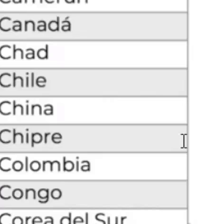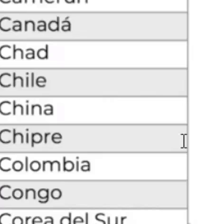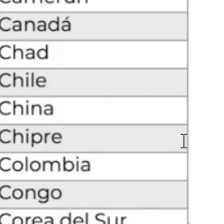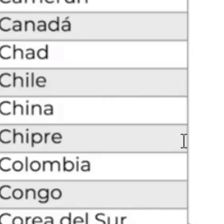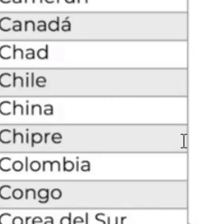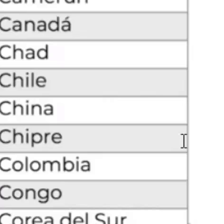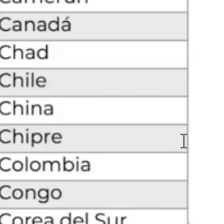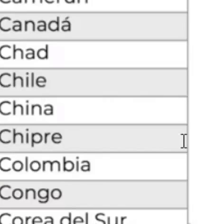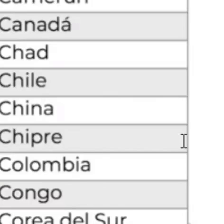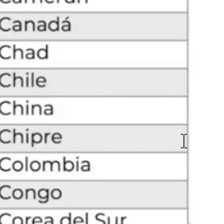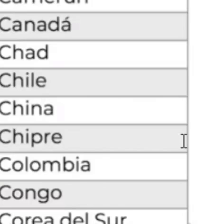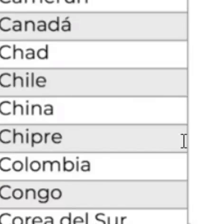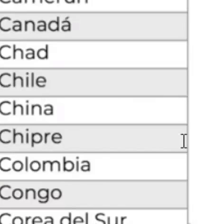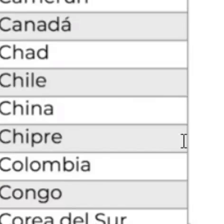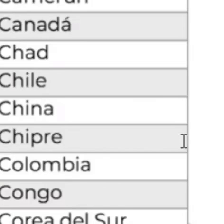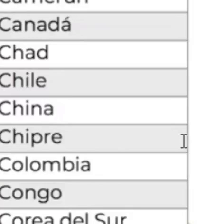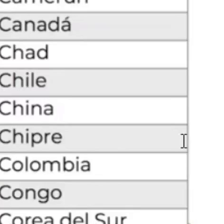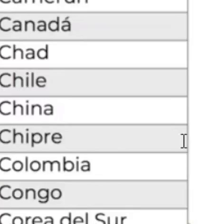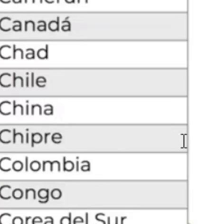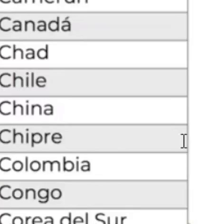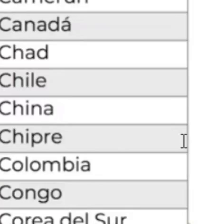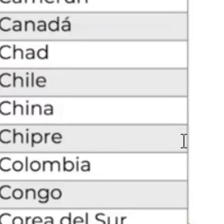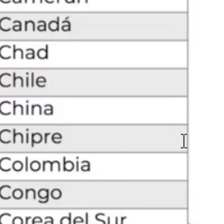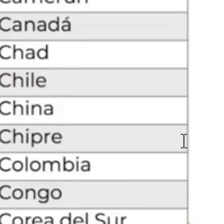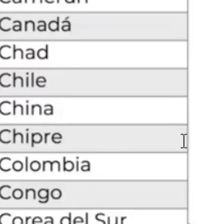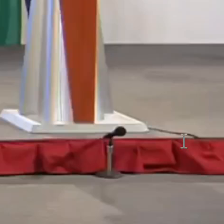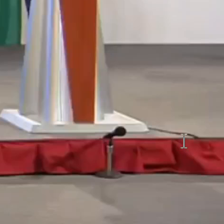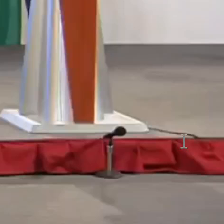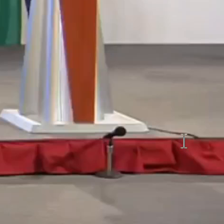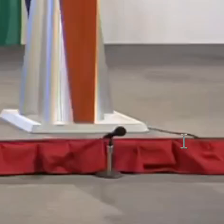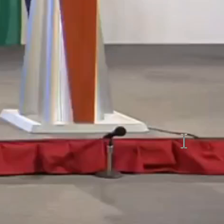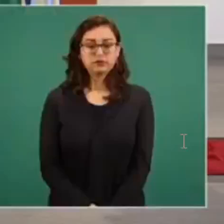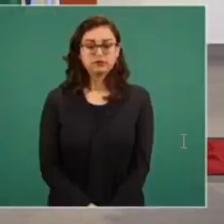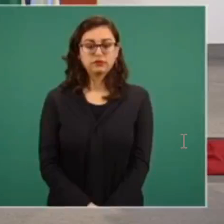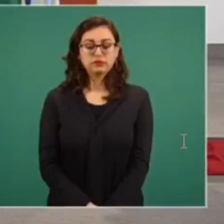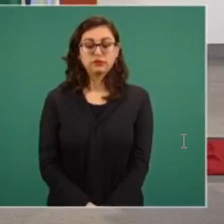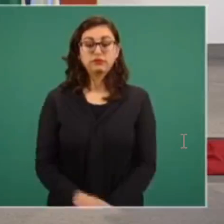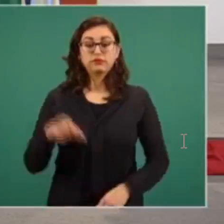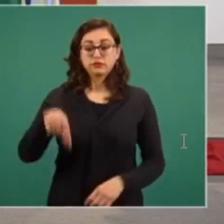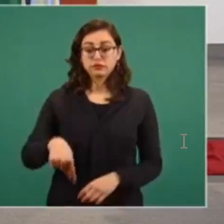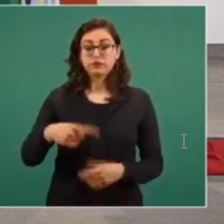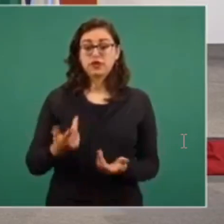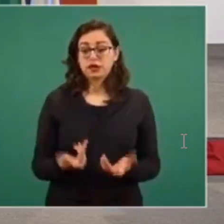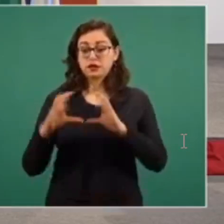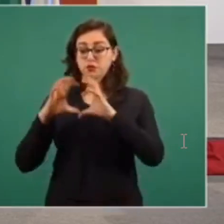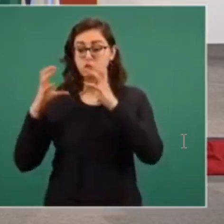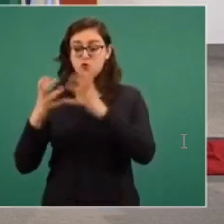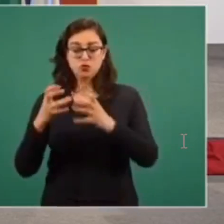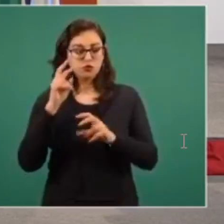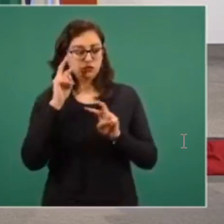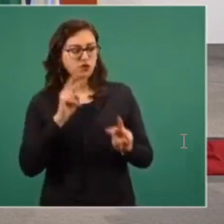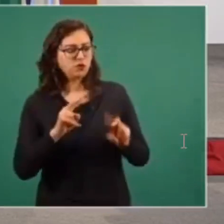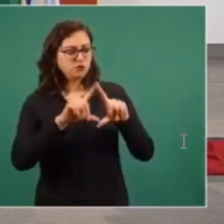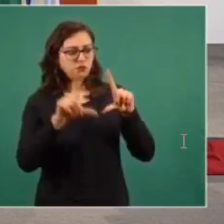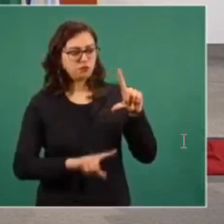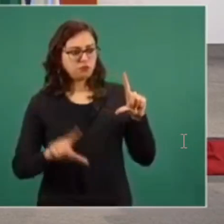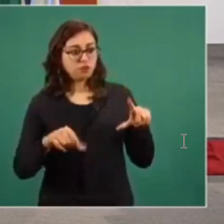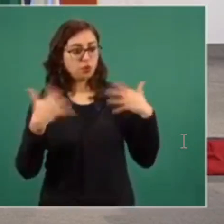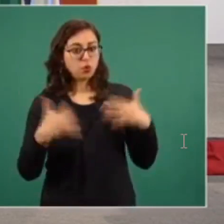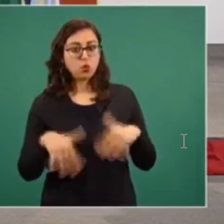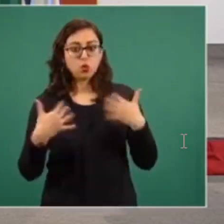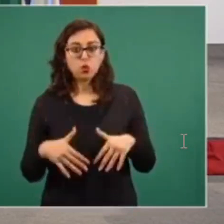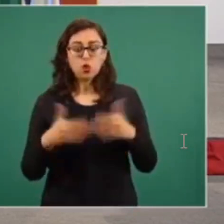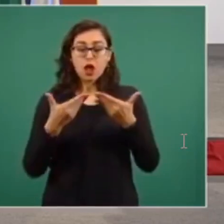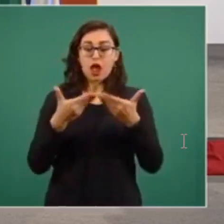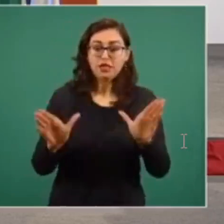así siguen. En México, una de las cuestiones que reconoce la comunidad educativa mundial es que no ha dado zigzagueos, sino que